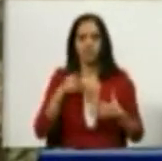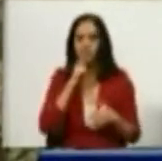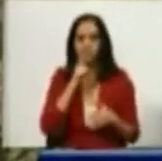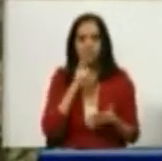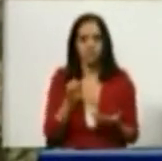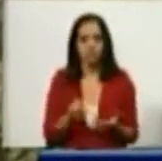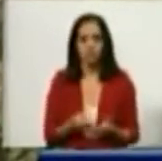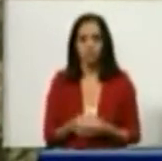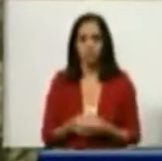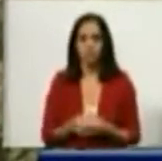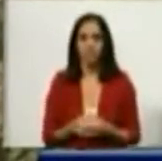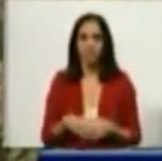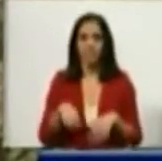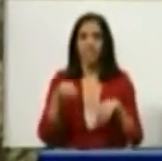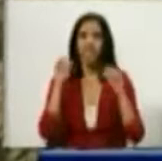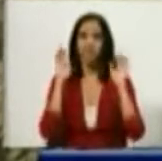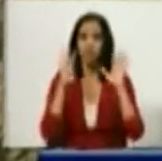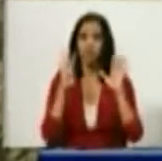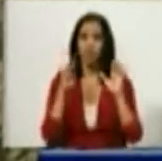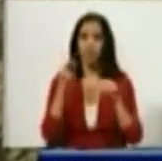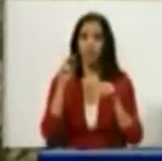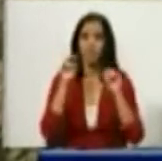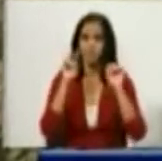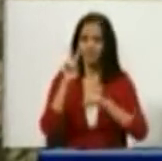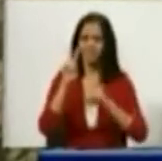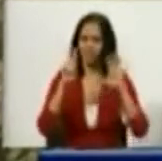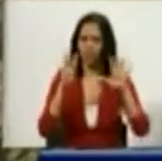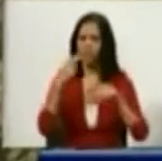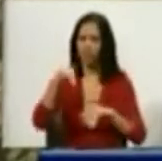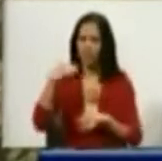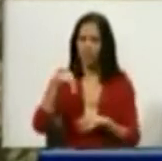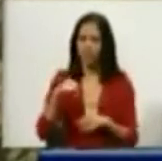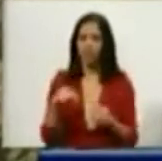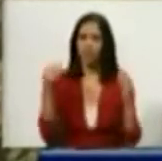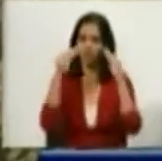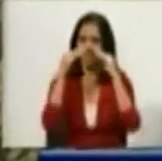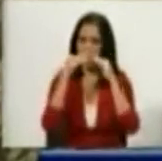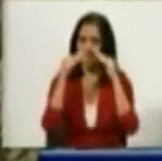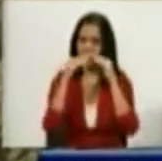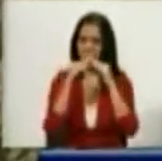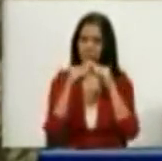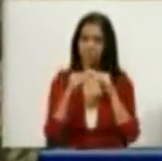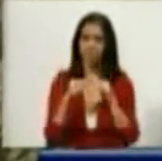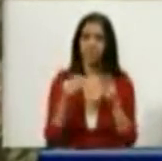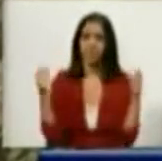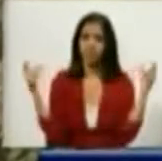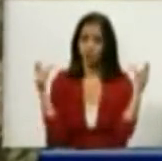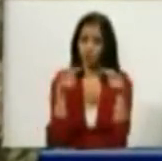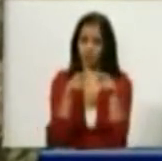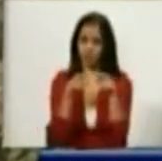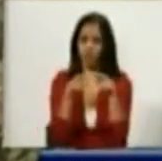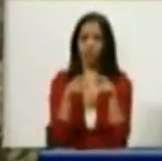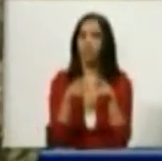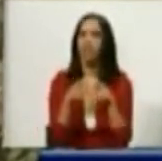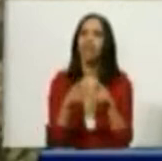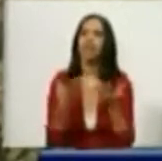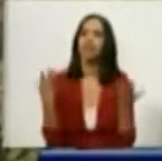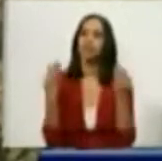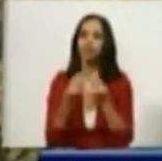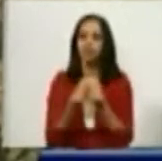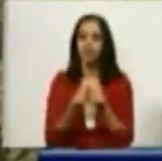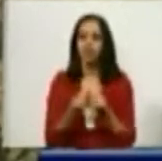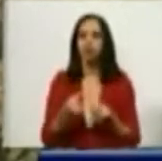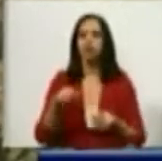jueves 29 de noviembre en horas de la tarde en la quinta bejucal ubicada en los palos grandes y estando reunido el consejo consultivo de soy Venezuela